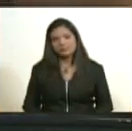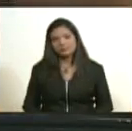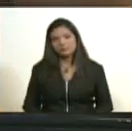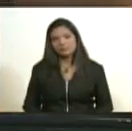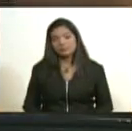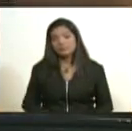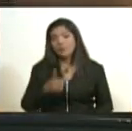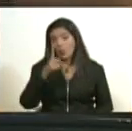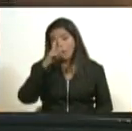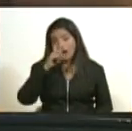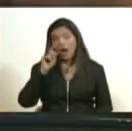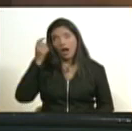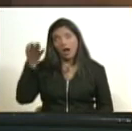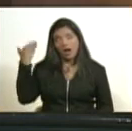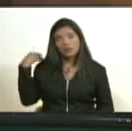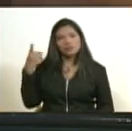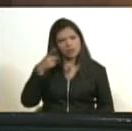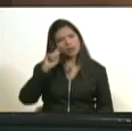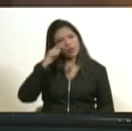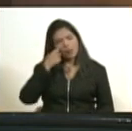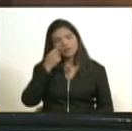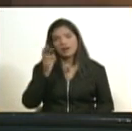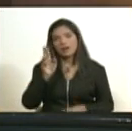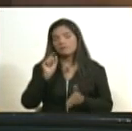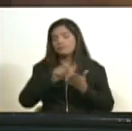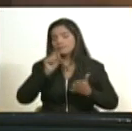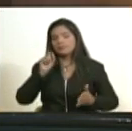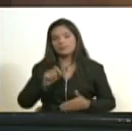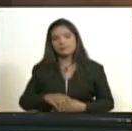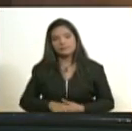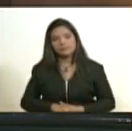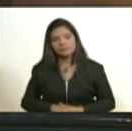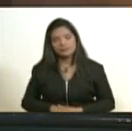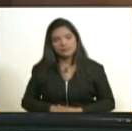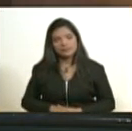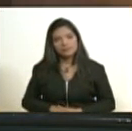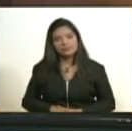Hace un año, recuerden cómo pasa el año rápido, ¿verdad?